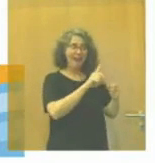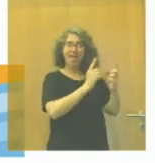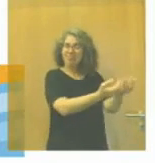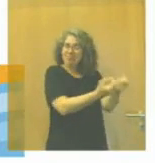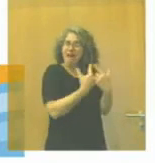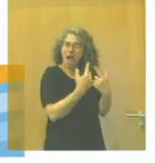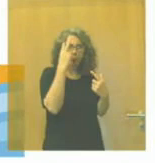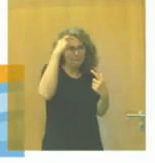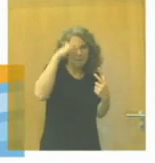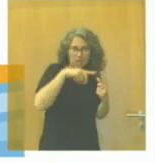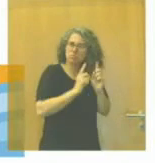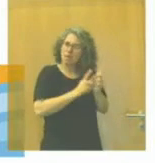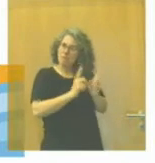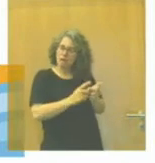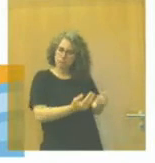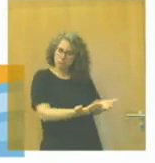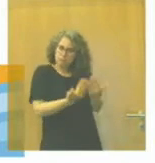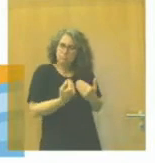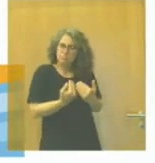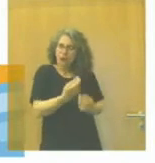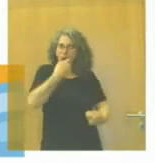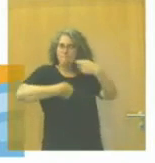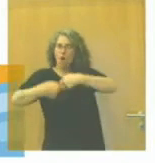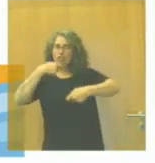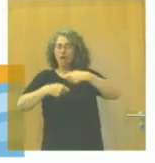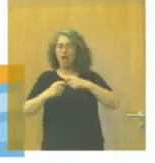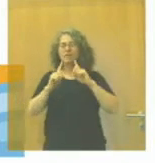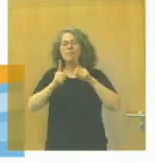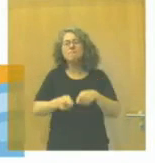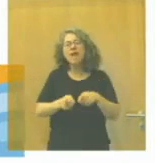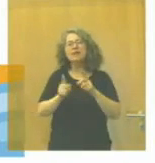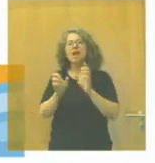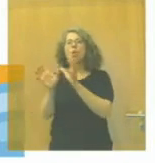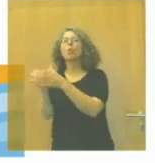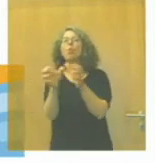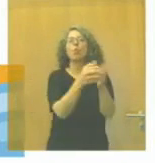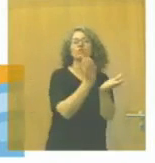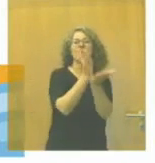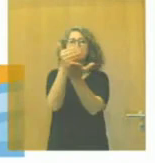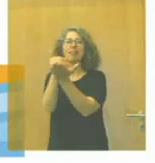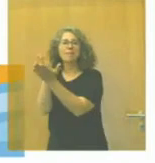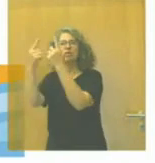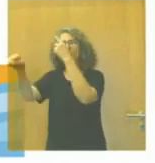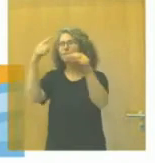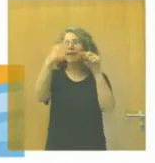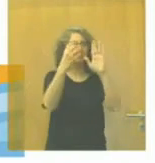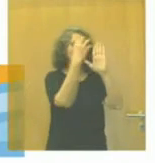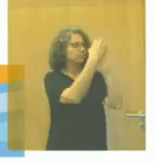mirada, y fundamentalmente la formación de grupos departamentales en lo que tiene que ver